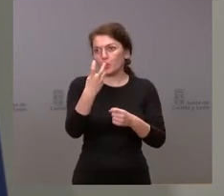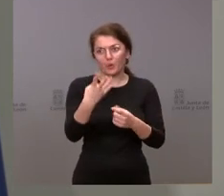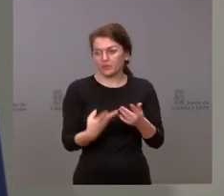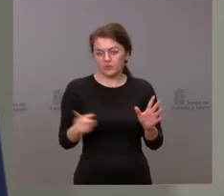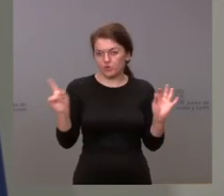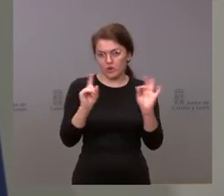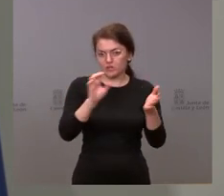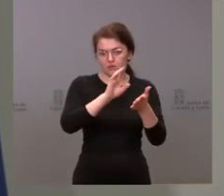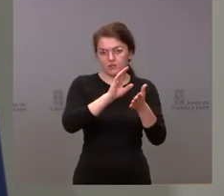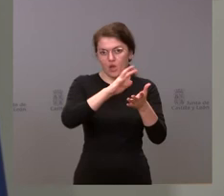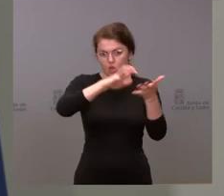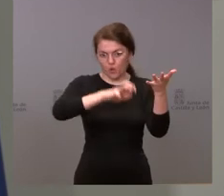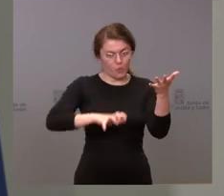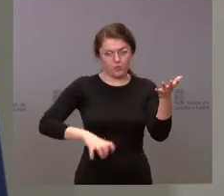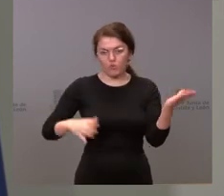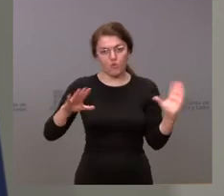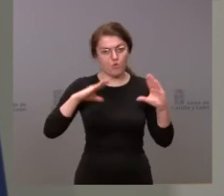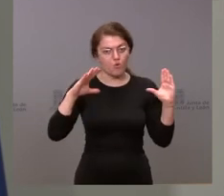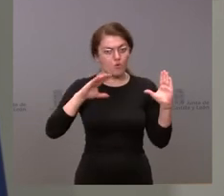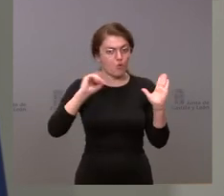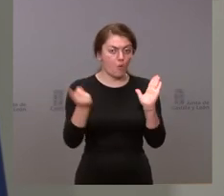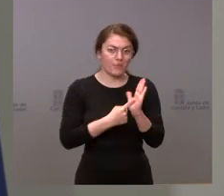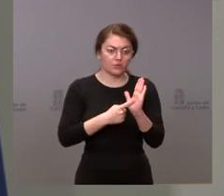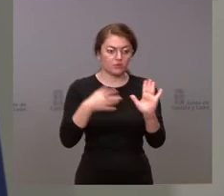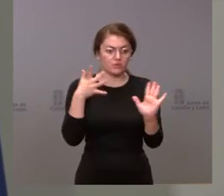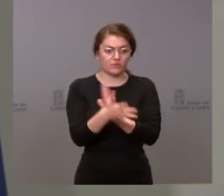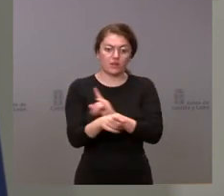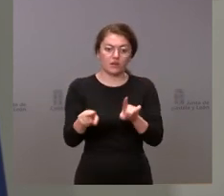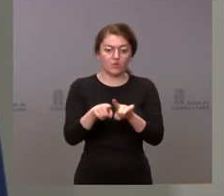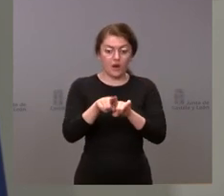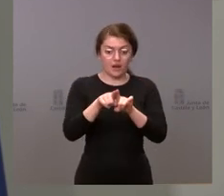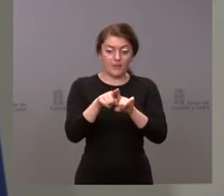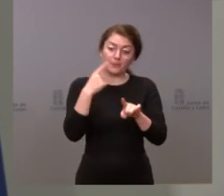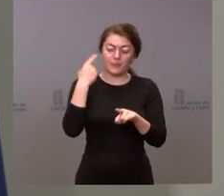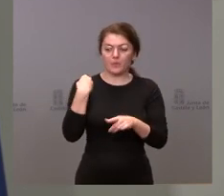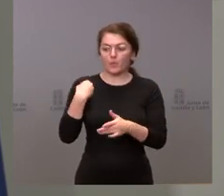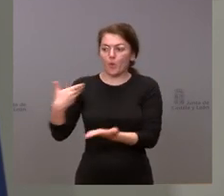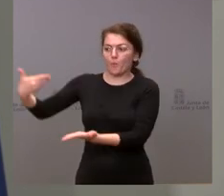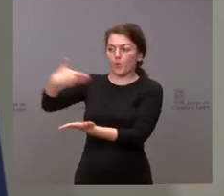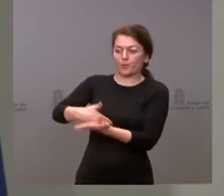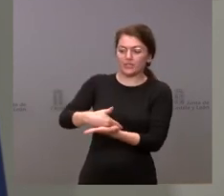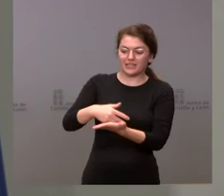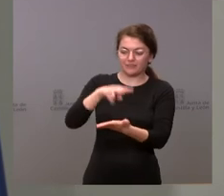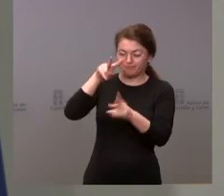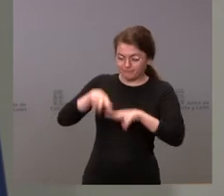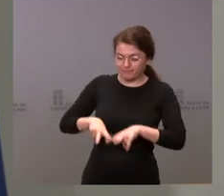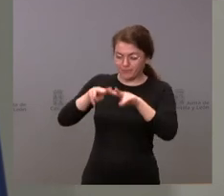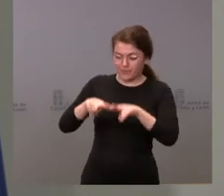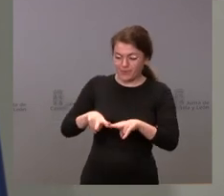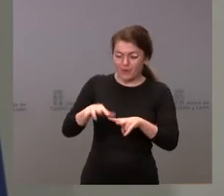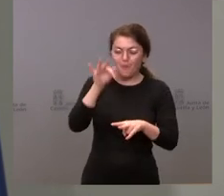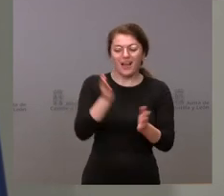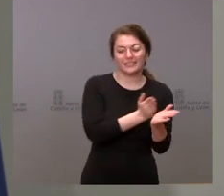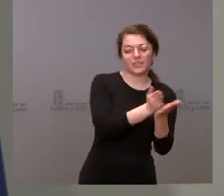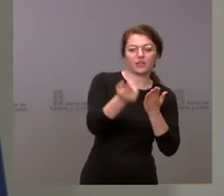un documento completo en que hemos analizado cuál es la propuesta que se nos hace del gobierno y cuál es la alternativa que planteamos desde castilla y león' que